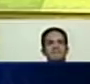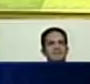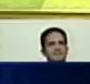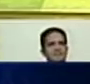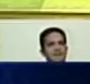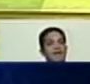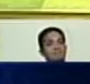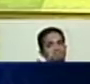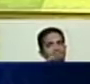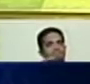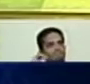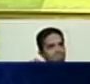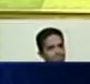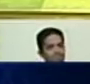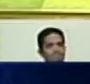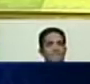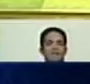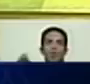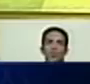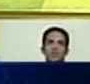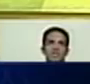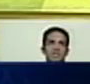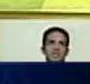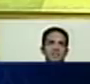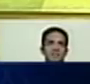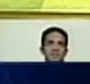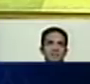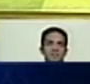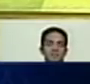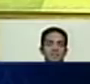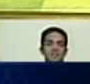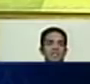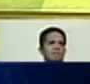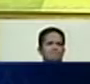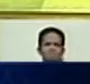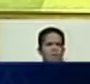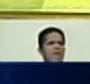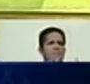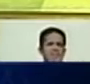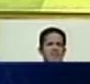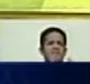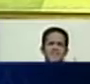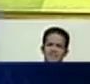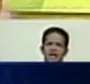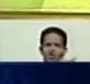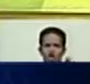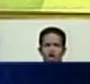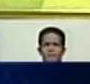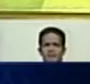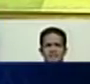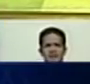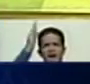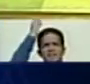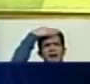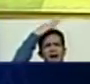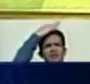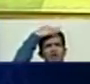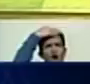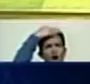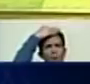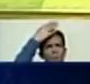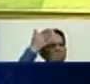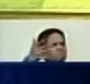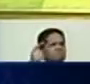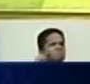necesario reunirse con el presidente Trump, si fuera necesario reunirse con el diablo para